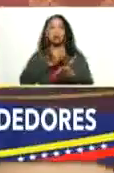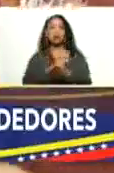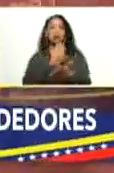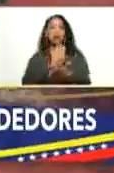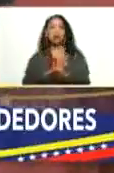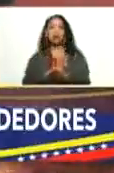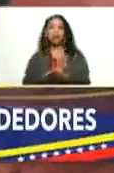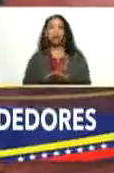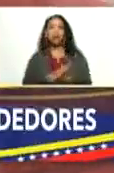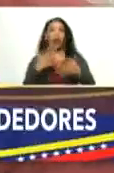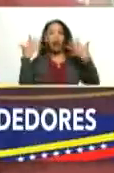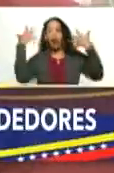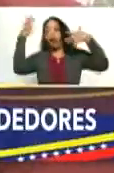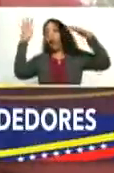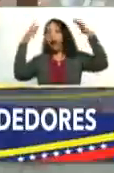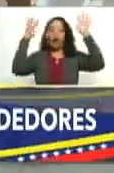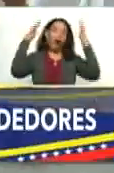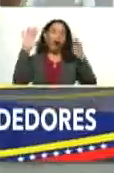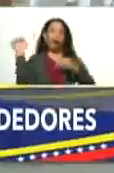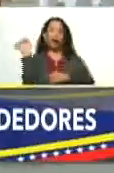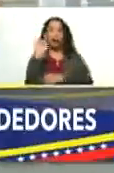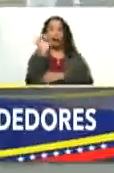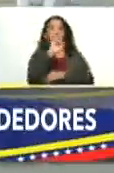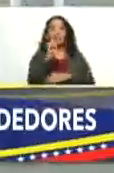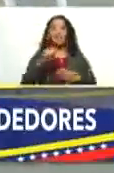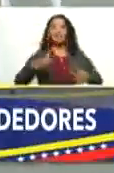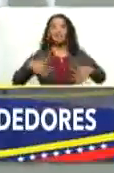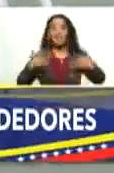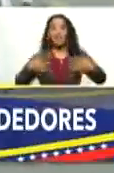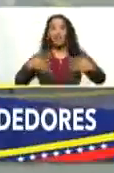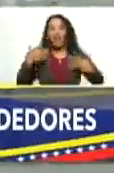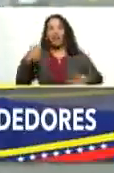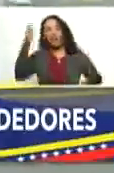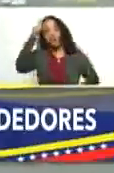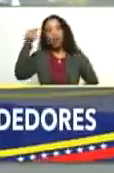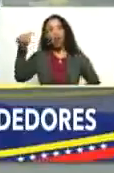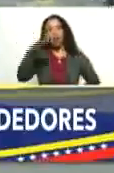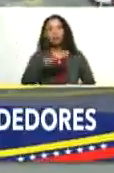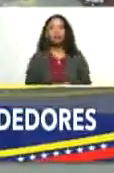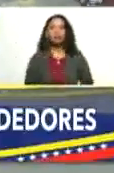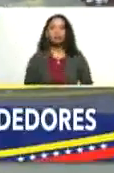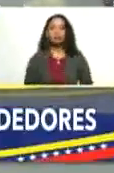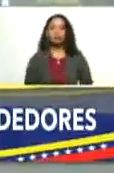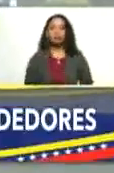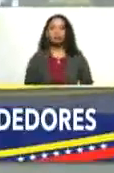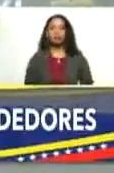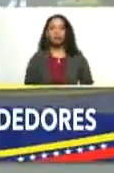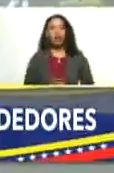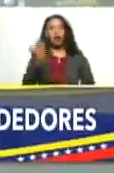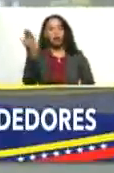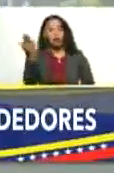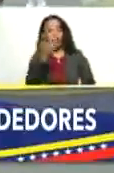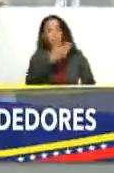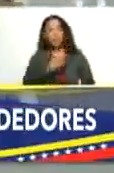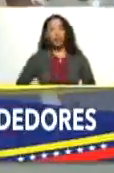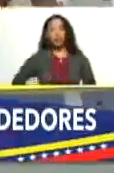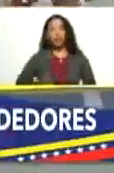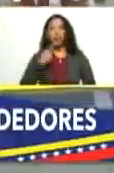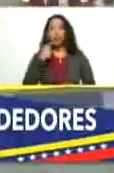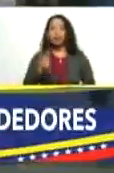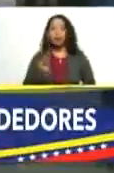las comparsas, las carrozas, la alegría de nuestro pueblo, que como usted dice, a pesar de las dificultades de la